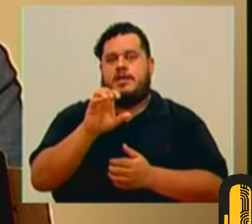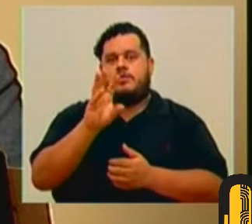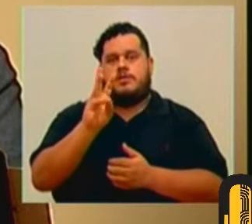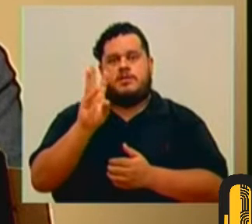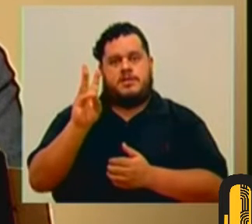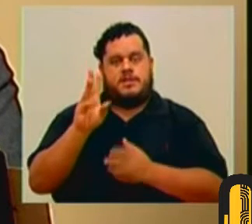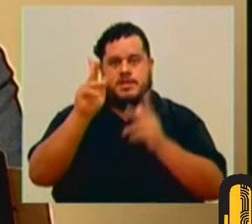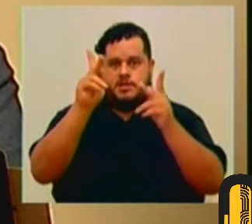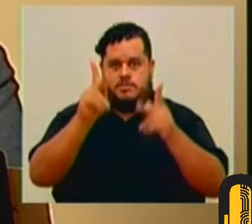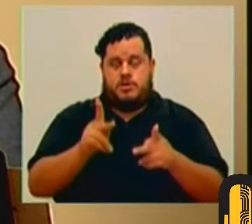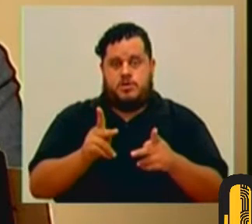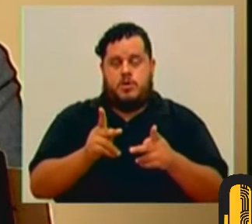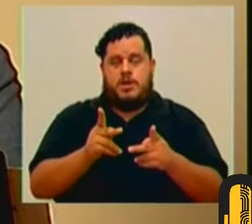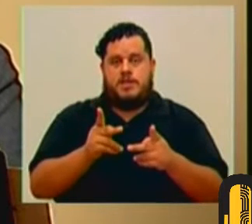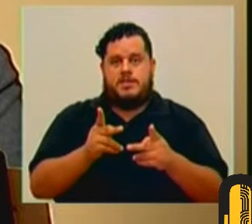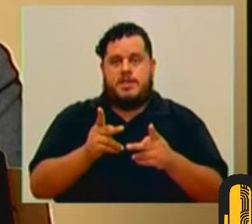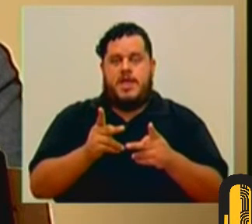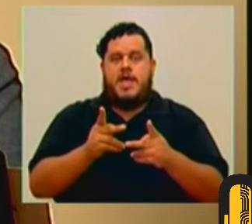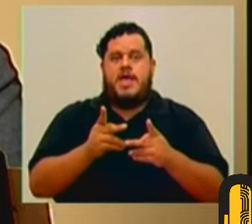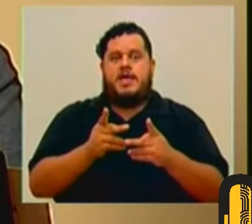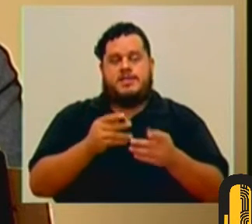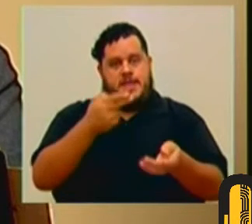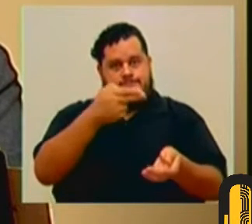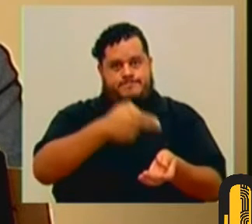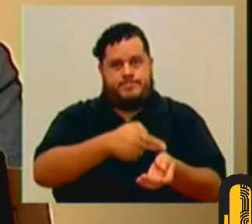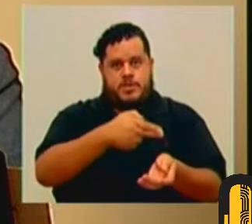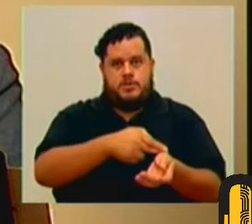566 personas se encuentran hospitalizadas,